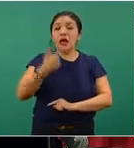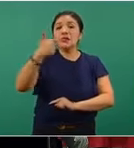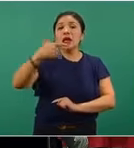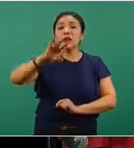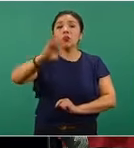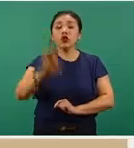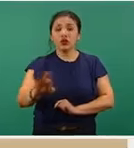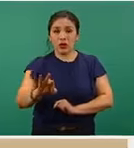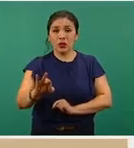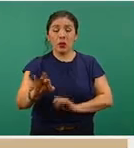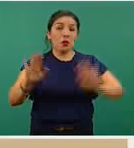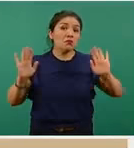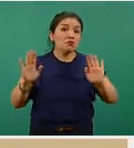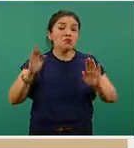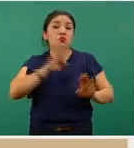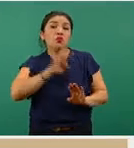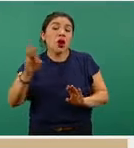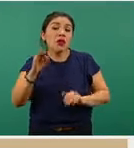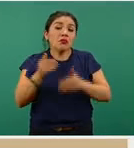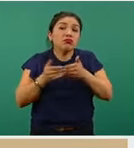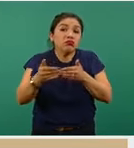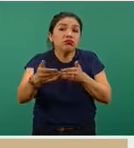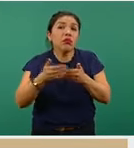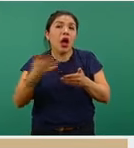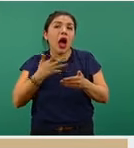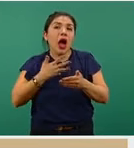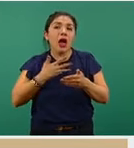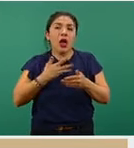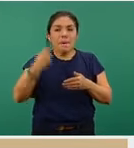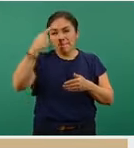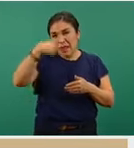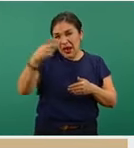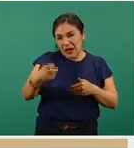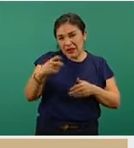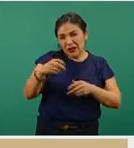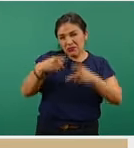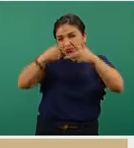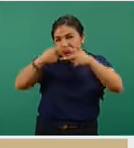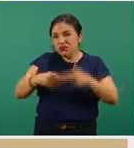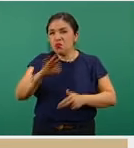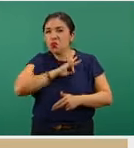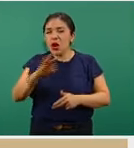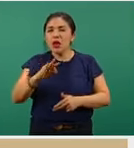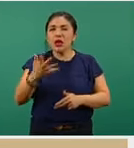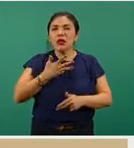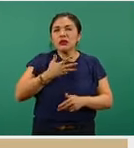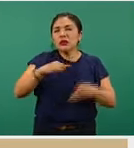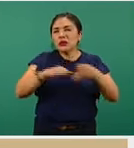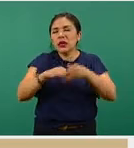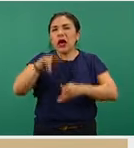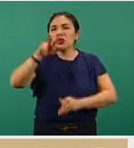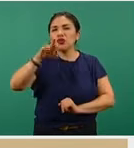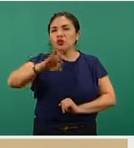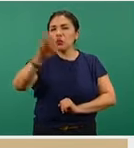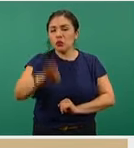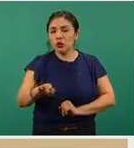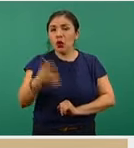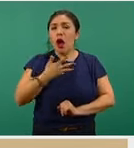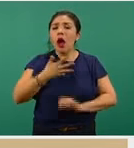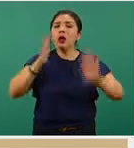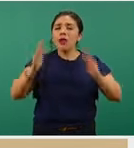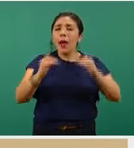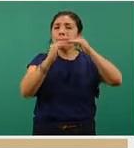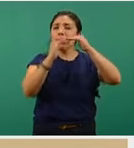7%, en algún momento llegamos a tener esa estimación de letalidad casi en el 18%, y ha ido